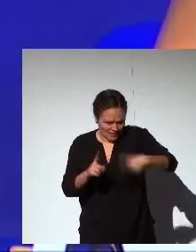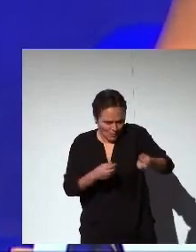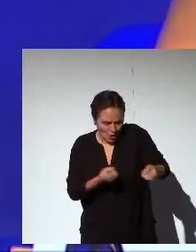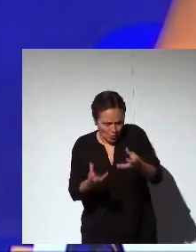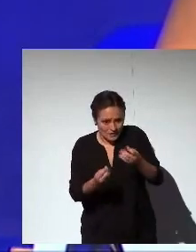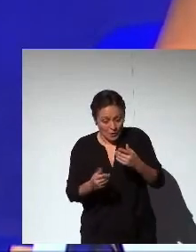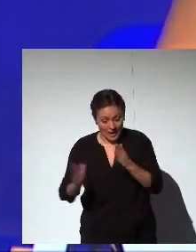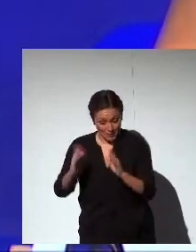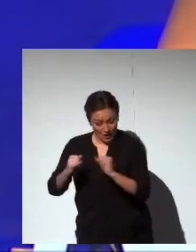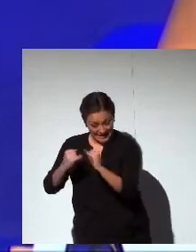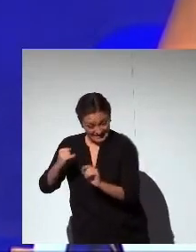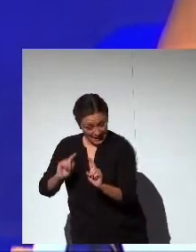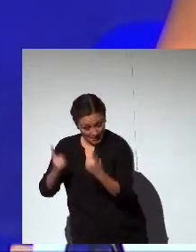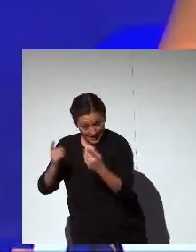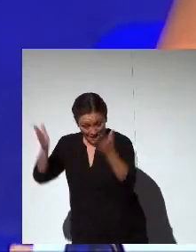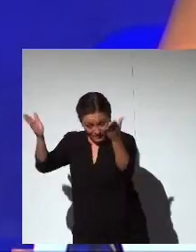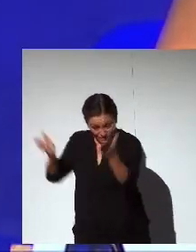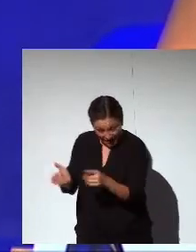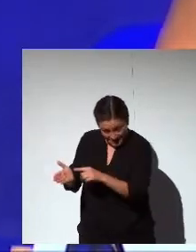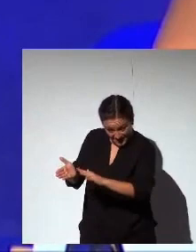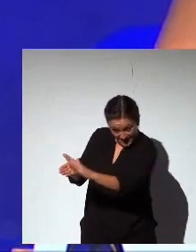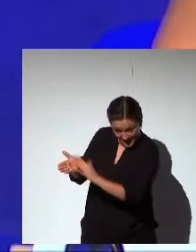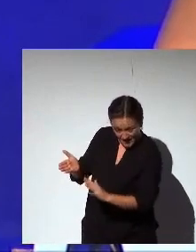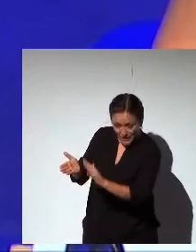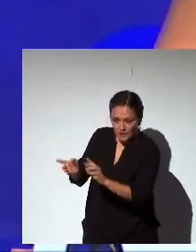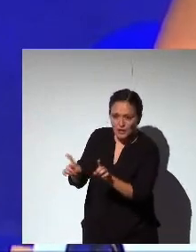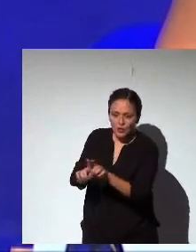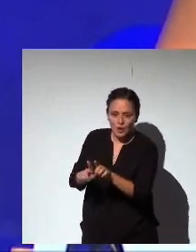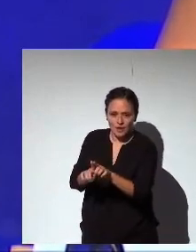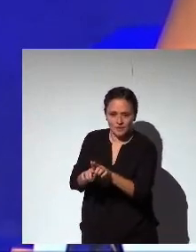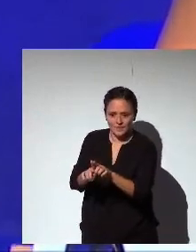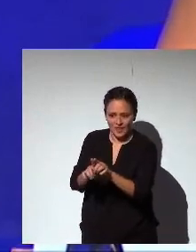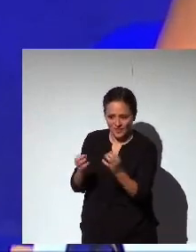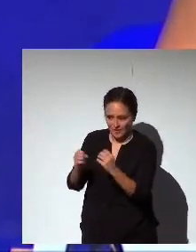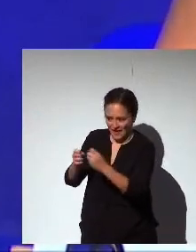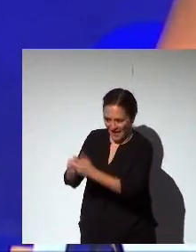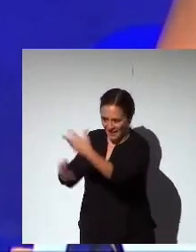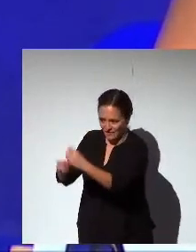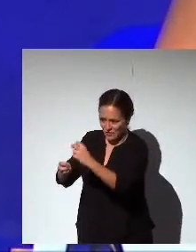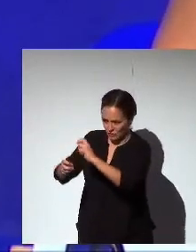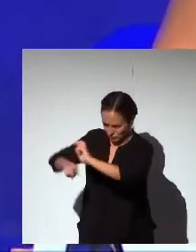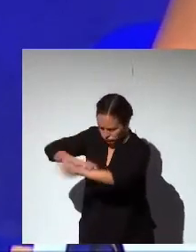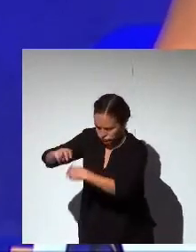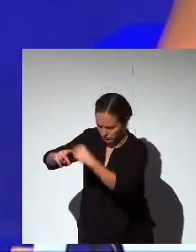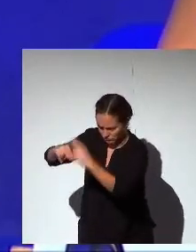dimos cuenta que la parte del Valle no solo era la reconstrucción física de los edificios, de